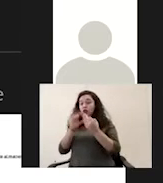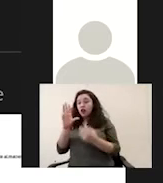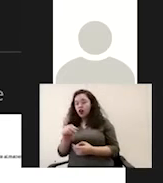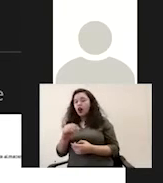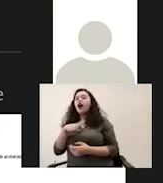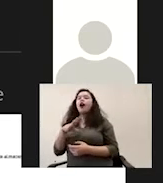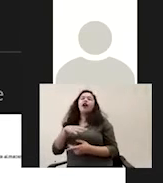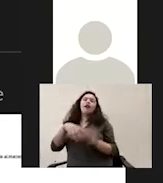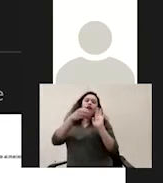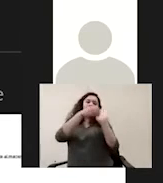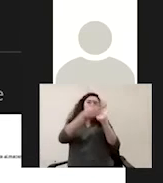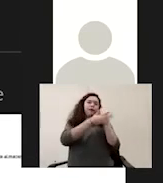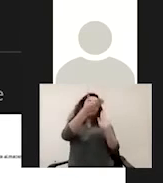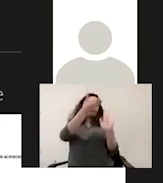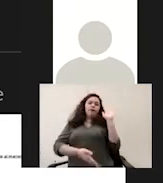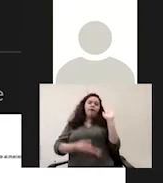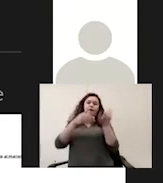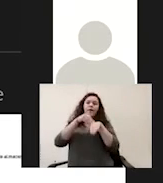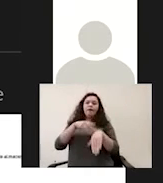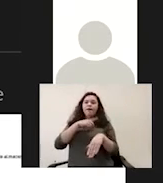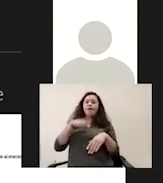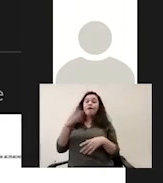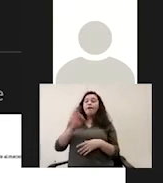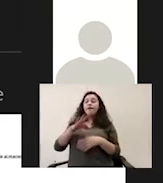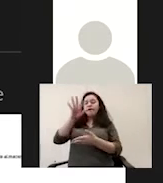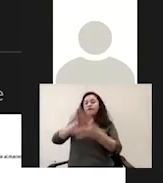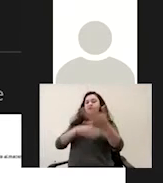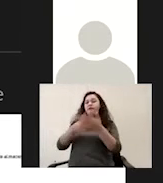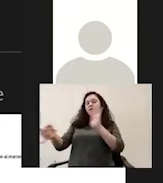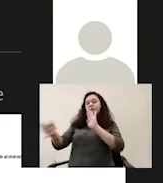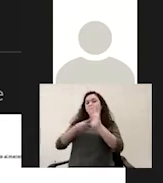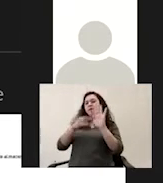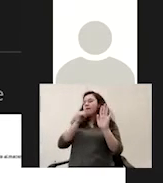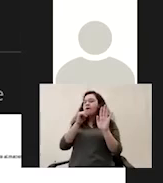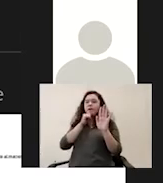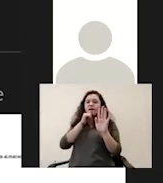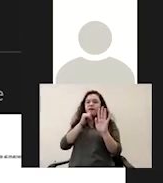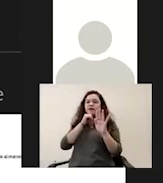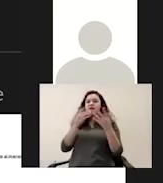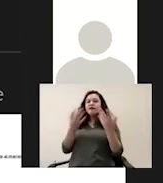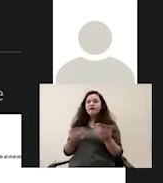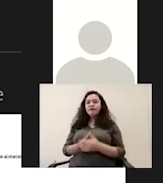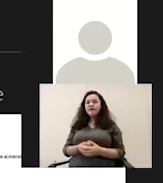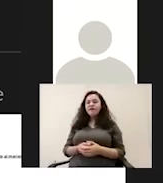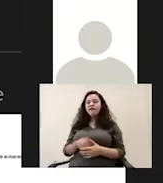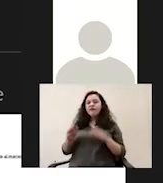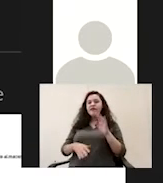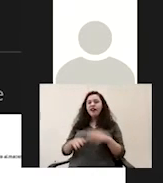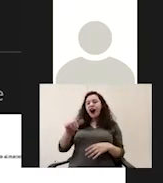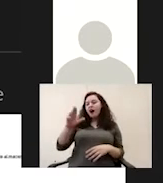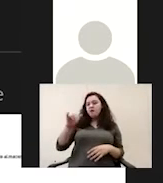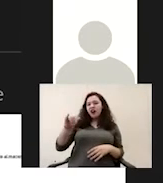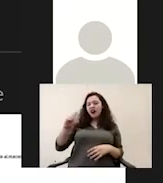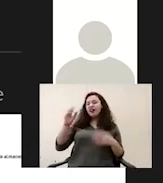lo que venga en la ficha técnica. A veces no viene en el producto pegado, a veces se los venden cuando se trata de cuaternarios de amonio, se los venden con